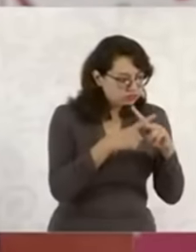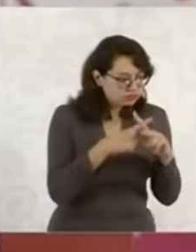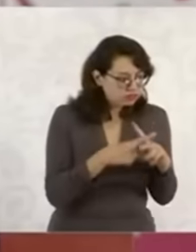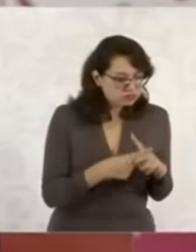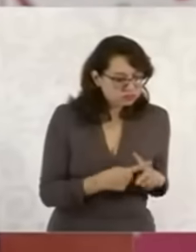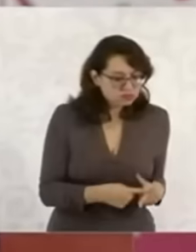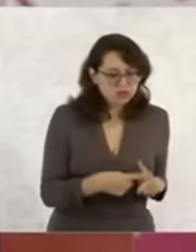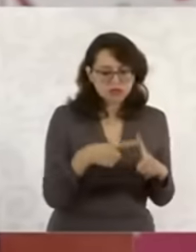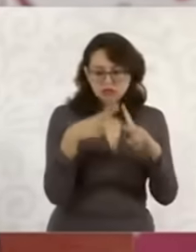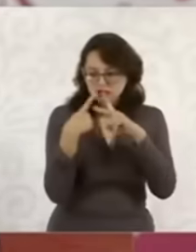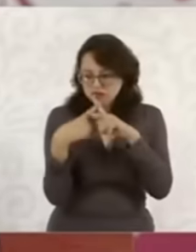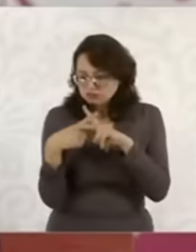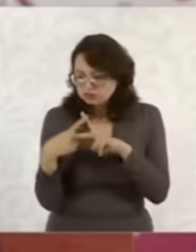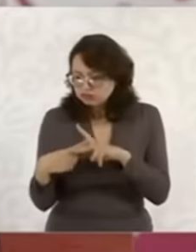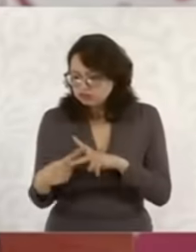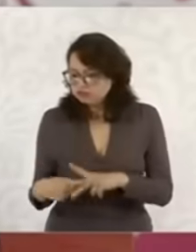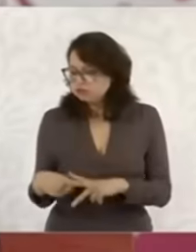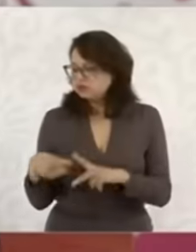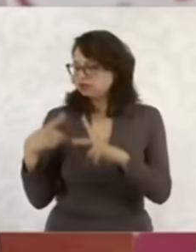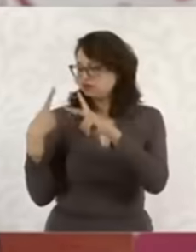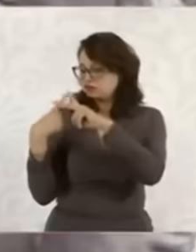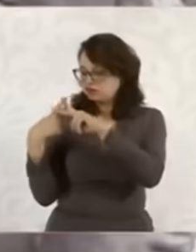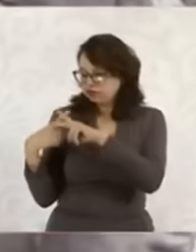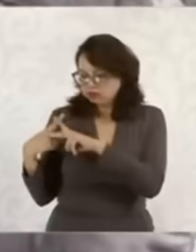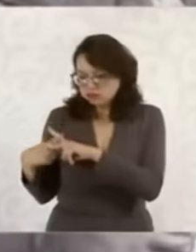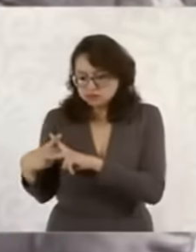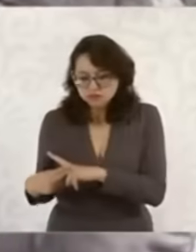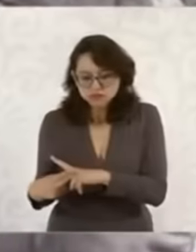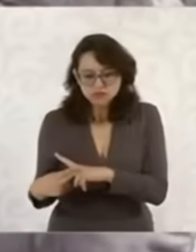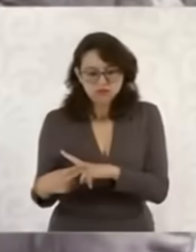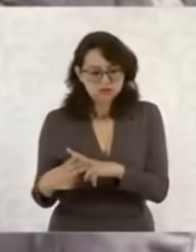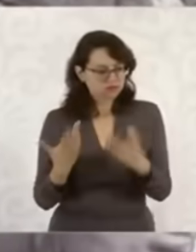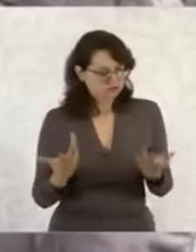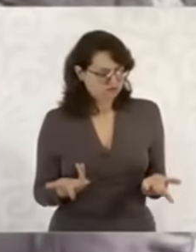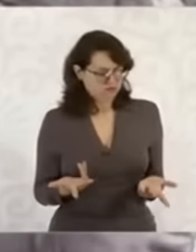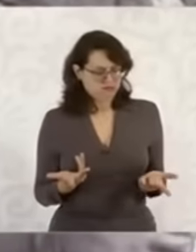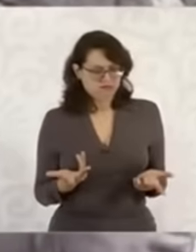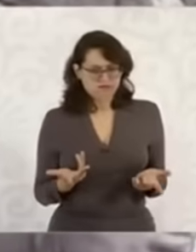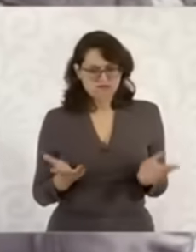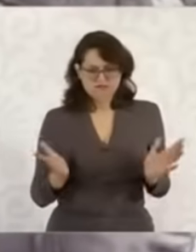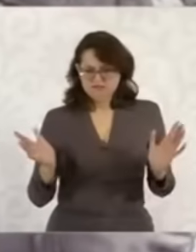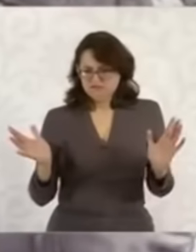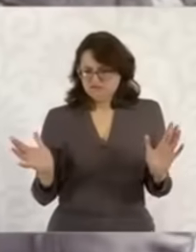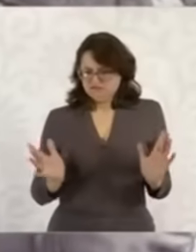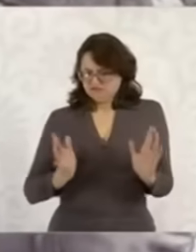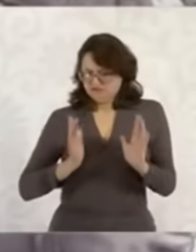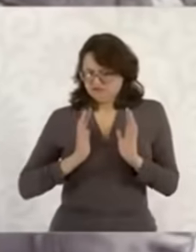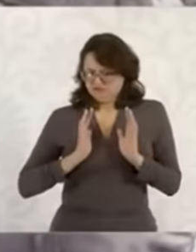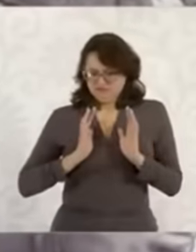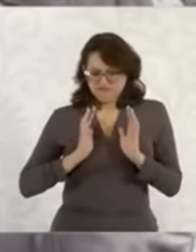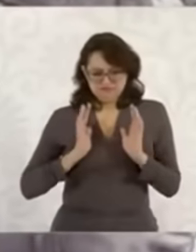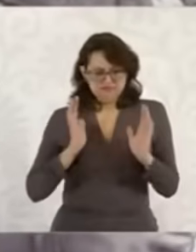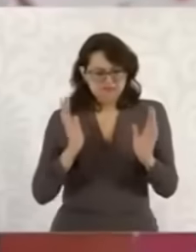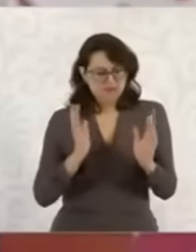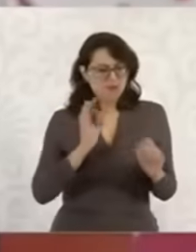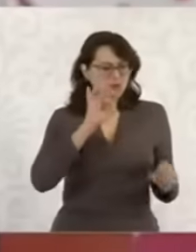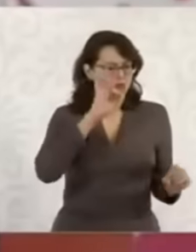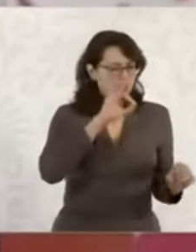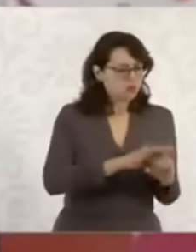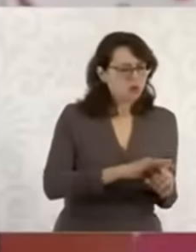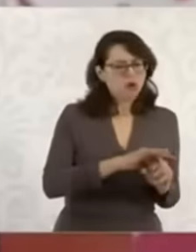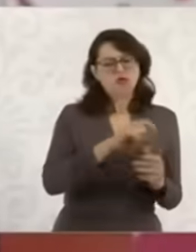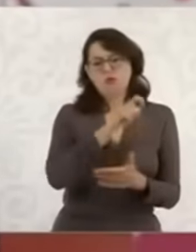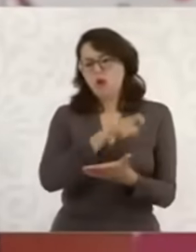de las coaliciones, los votos nulos y las boletas que debían de haberse, o que se anulan normalmente porque no